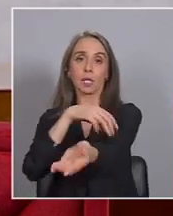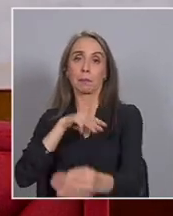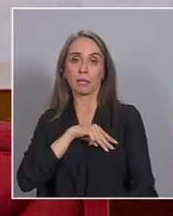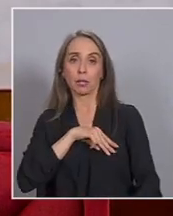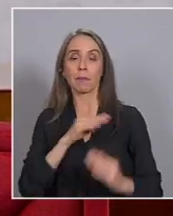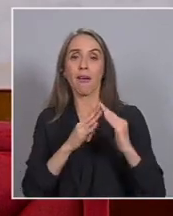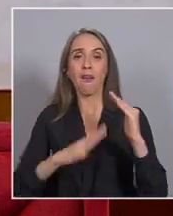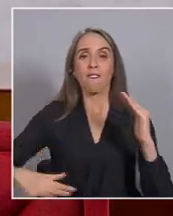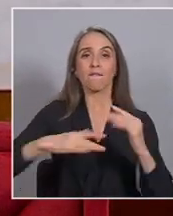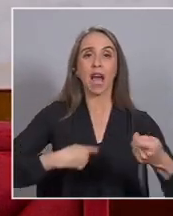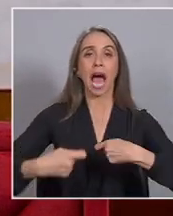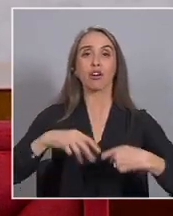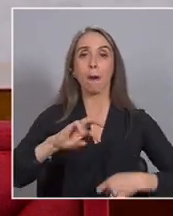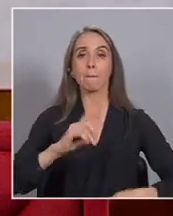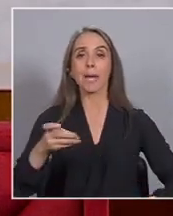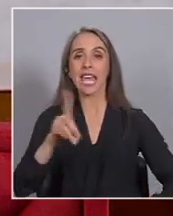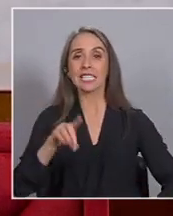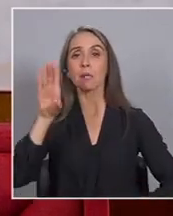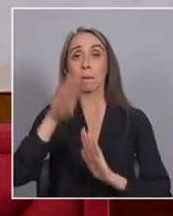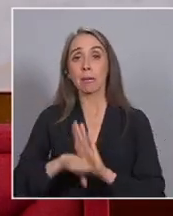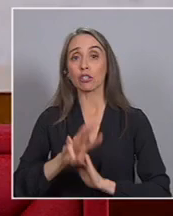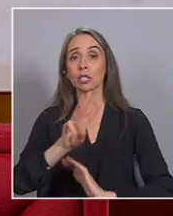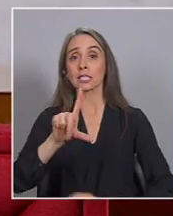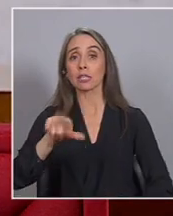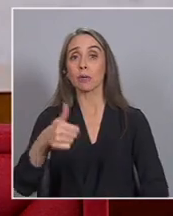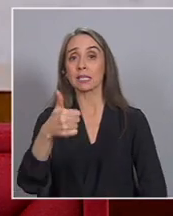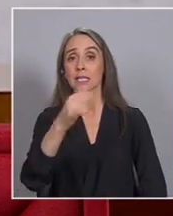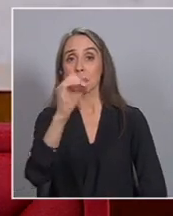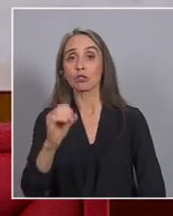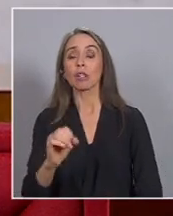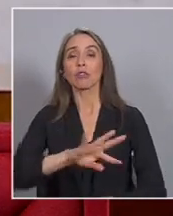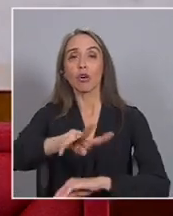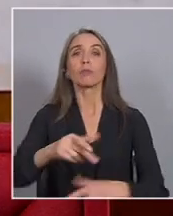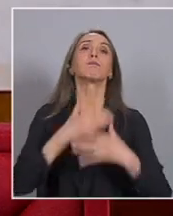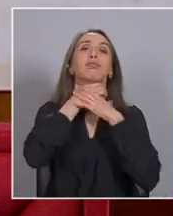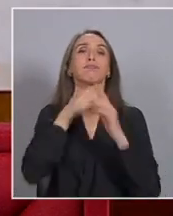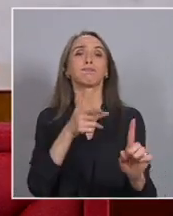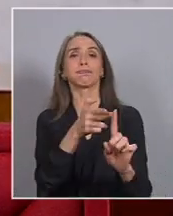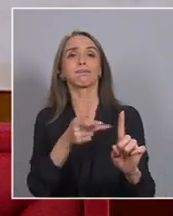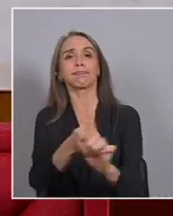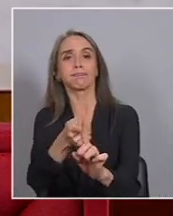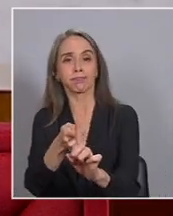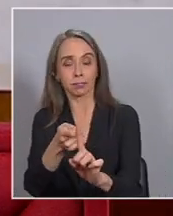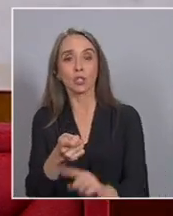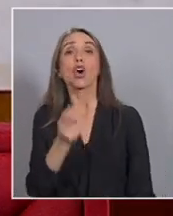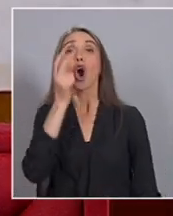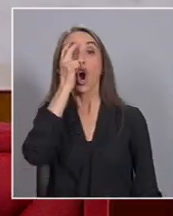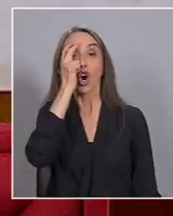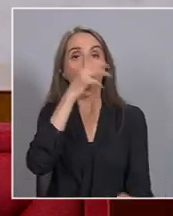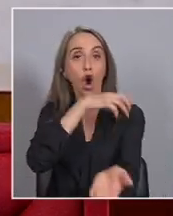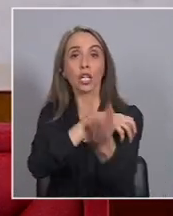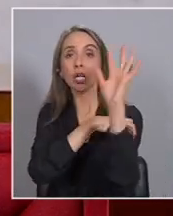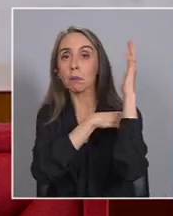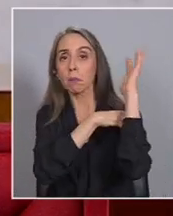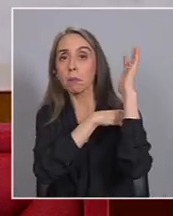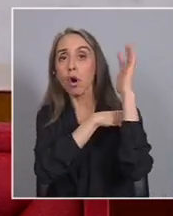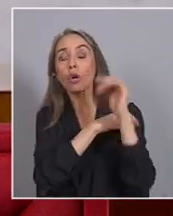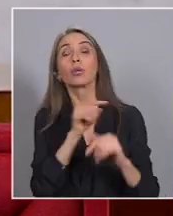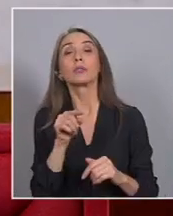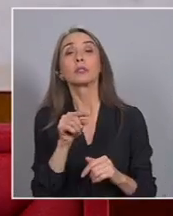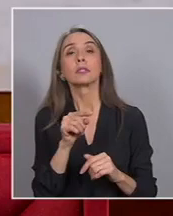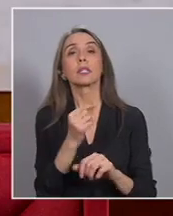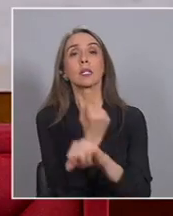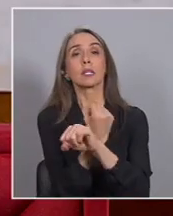con el barrio Meix, disminución de un 36,7% de los delitos violentos. En Coquimbo, con